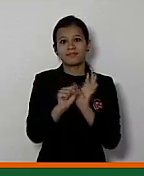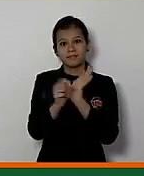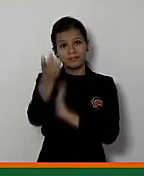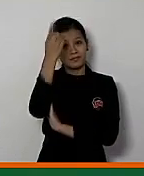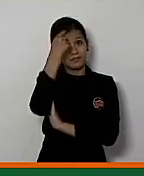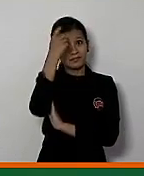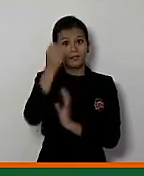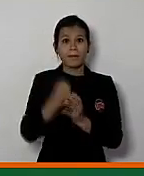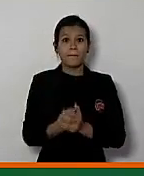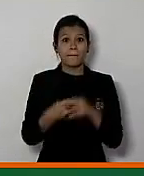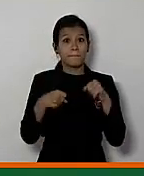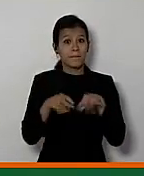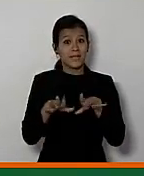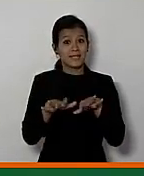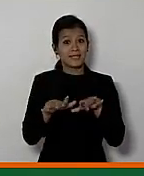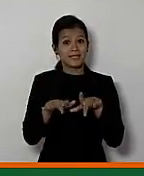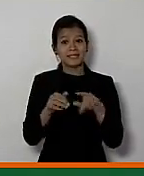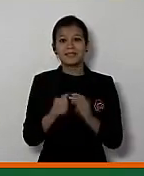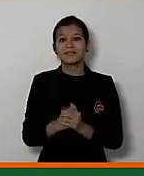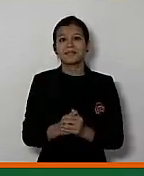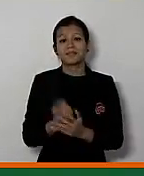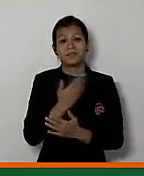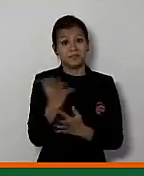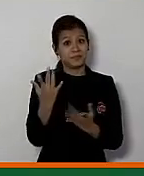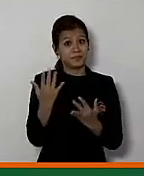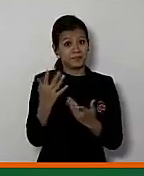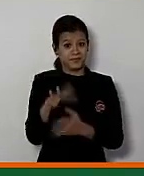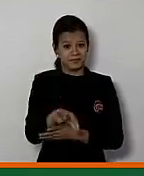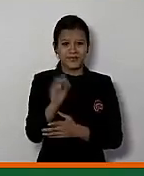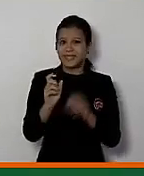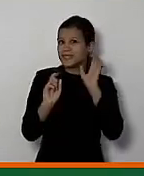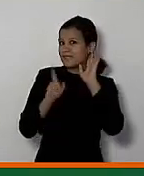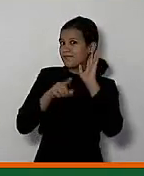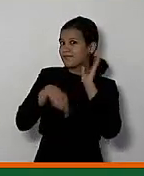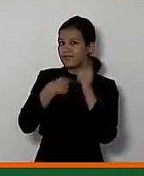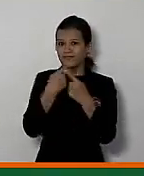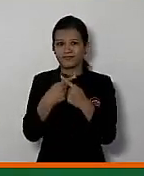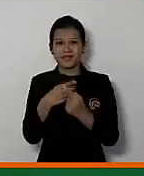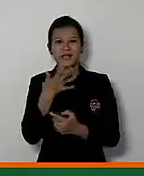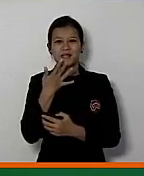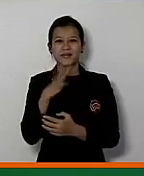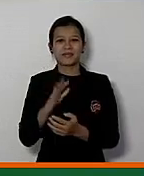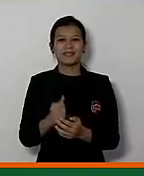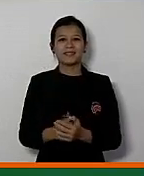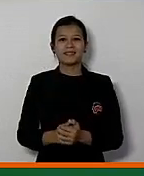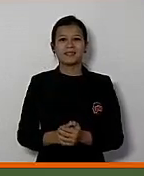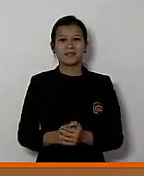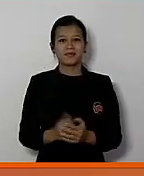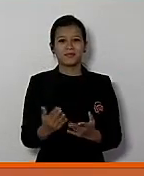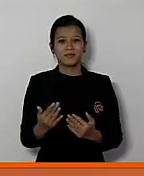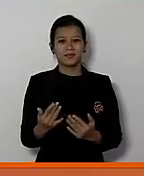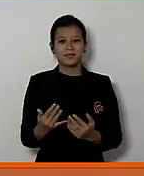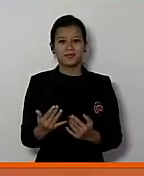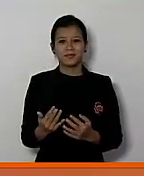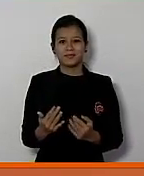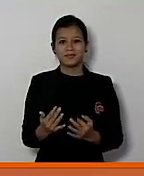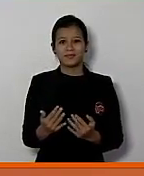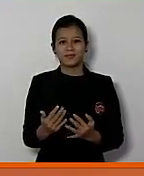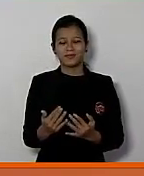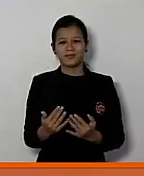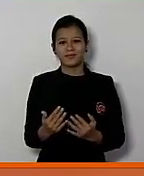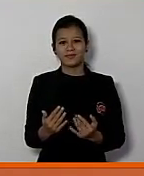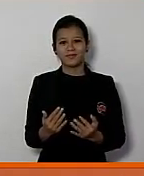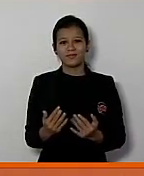su símbolo de sueños pies. Pero si estás esperando la esfera ganadora de Multi X, te deseo suerte. Porque esta es